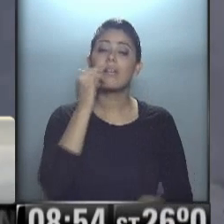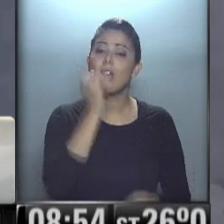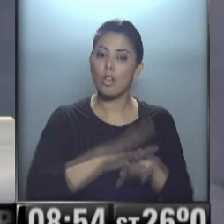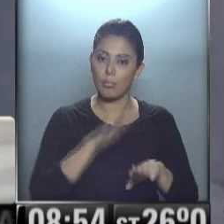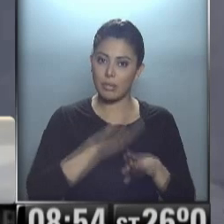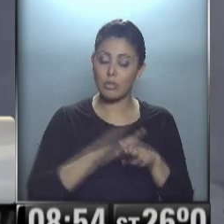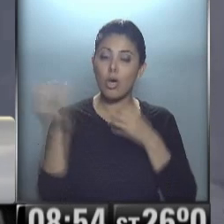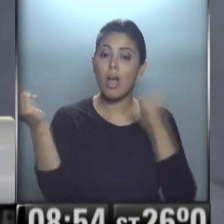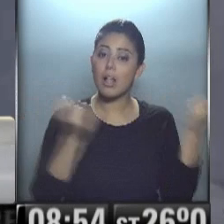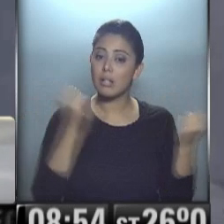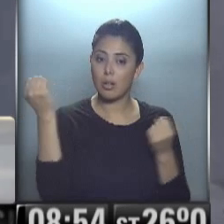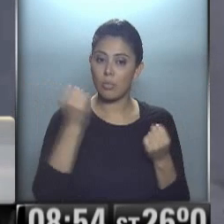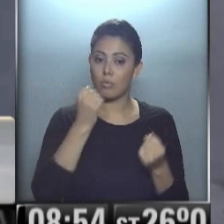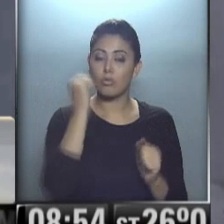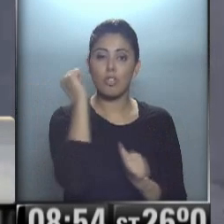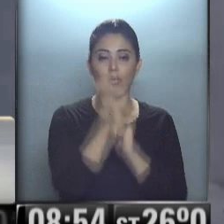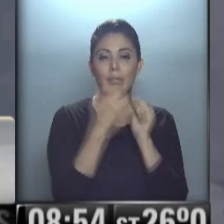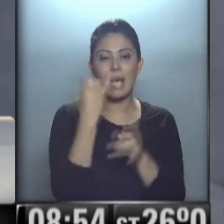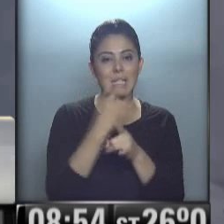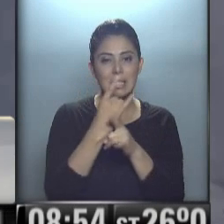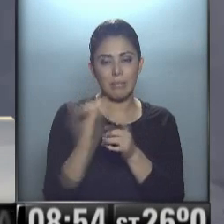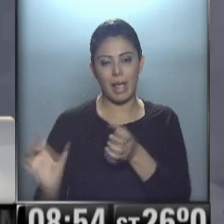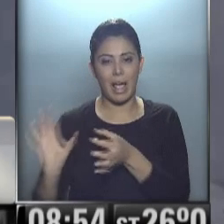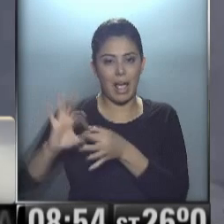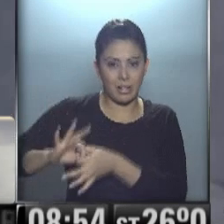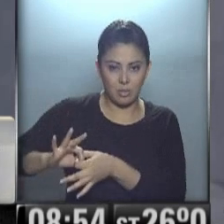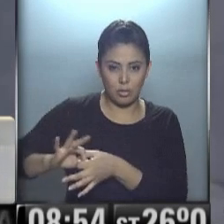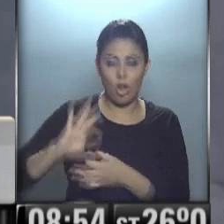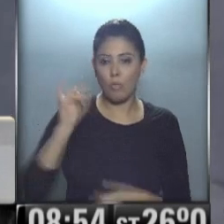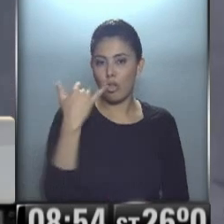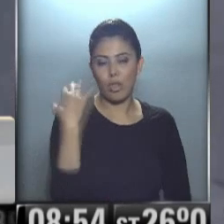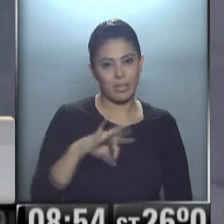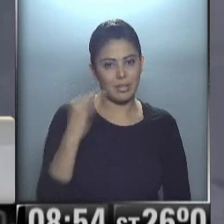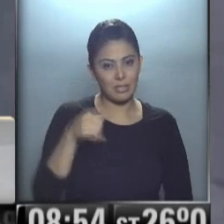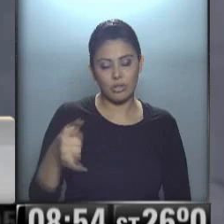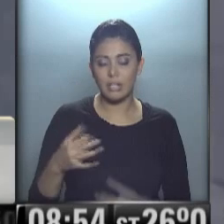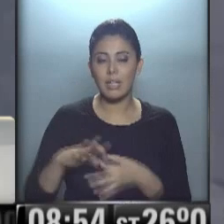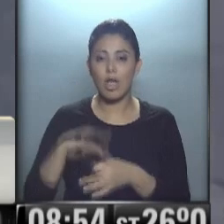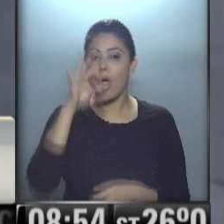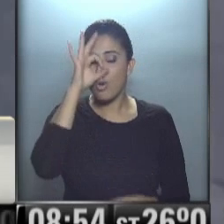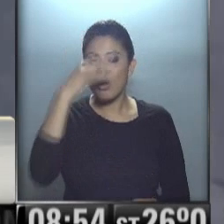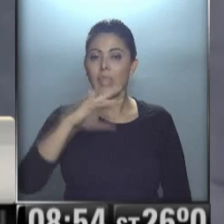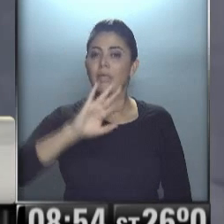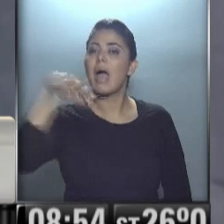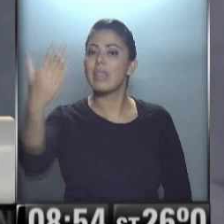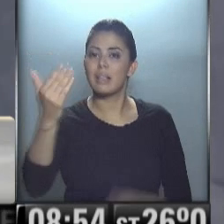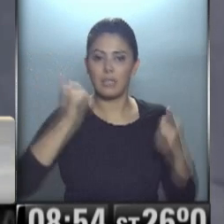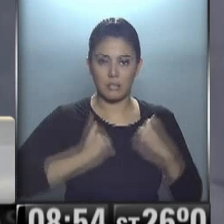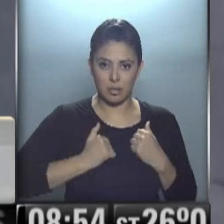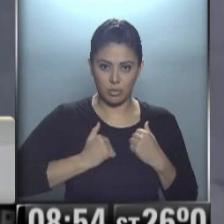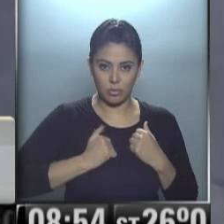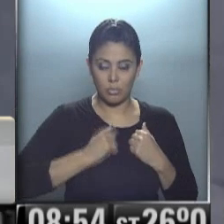el vehículo de fábrica siempre trae ese gancho, por lo menos los vehículos modernos lo tienen que tener. Y nunca tienen que ir en el asiento delantero.